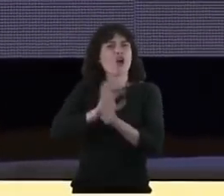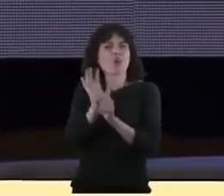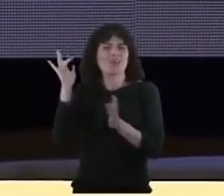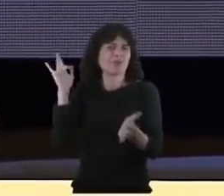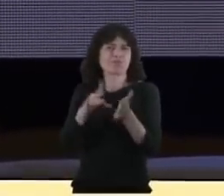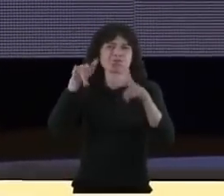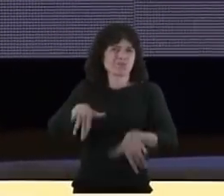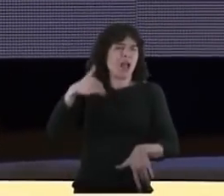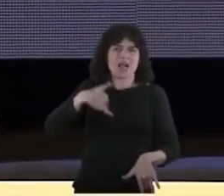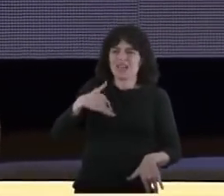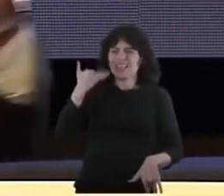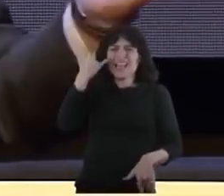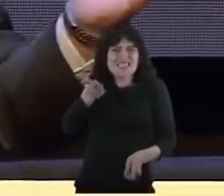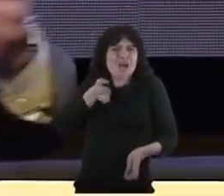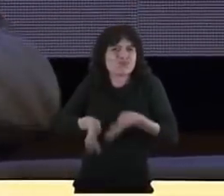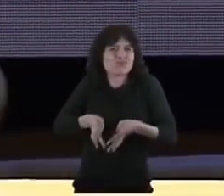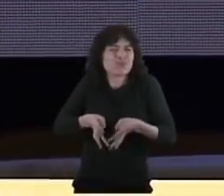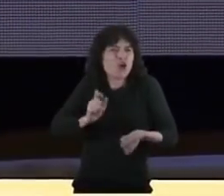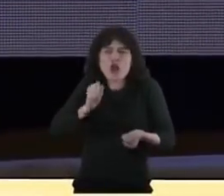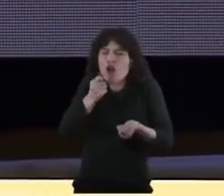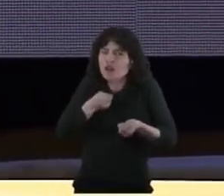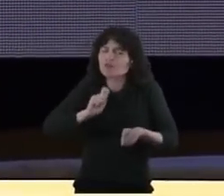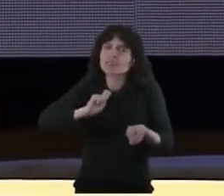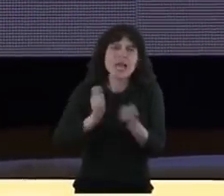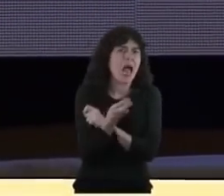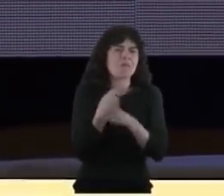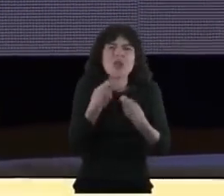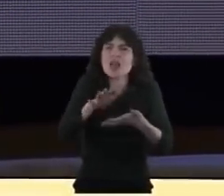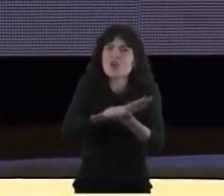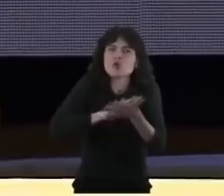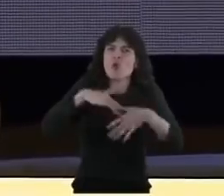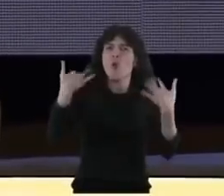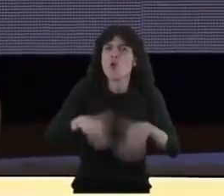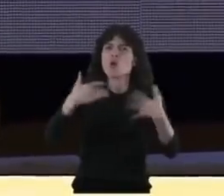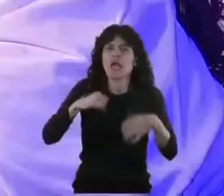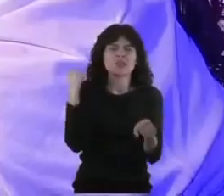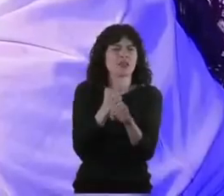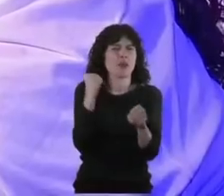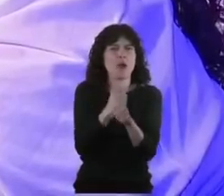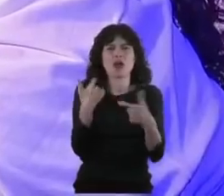cosas. Los hospitales están sin insumos.